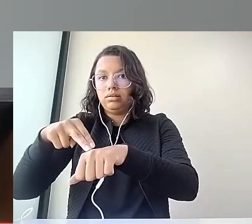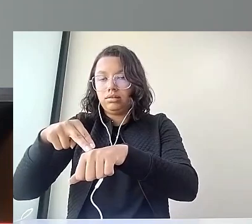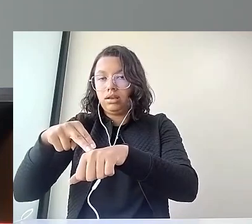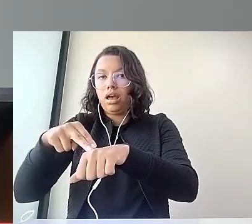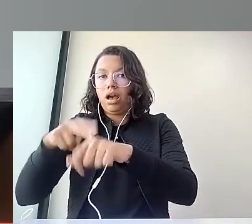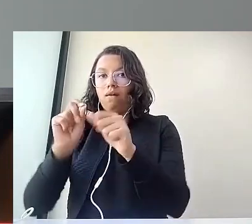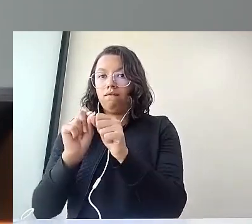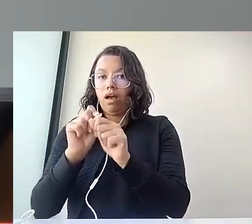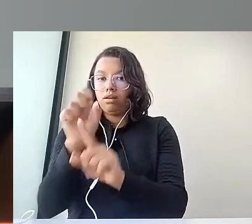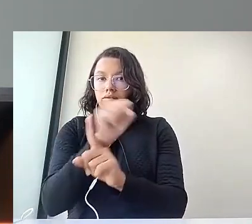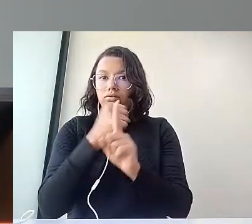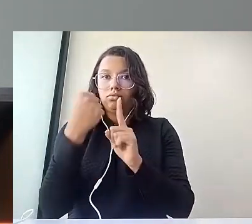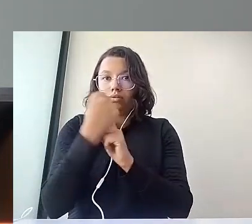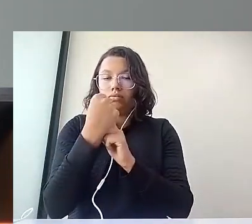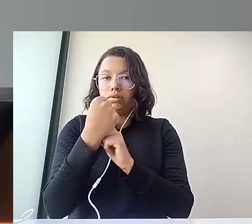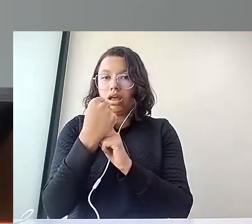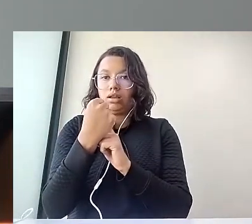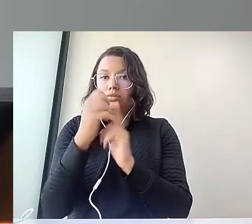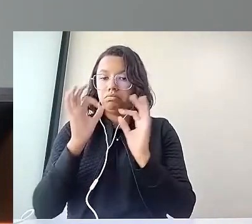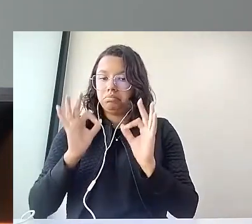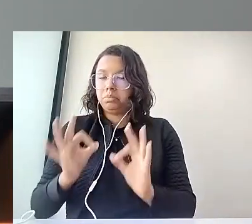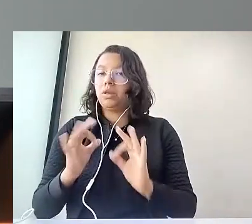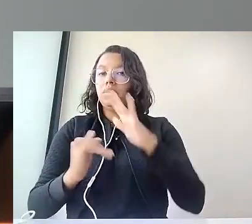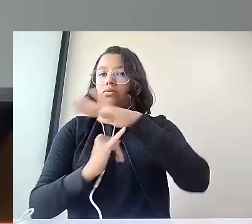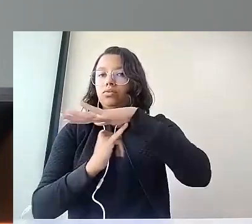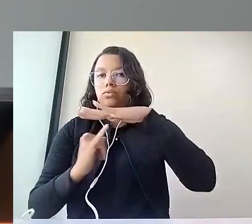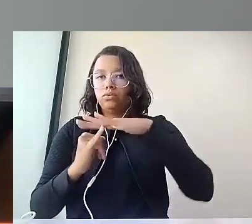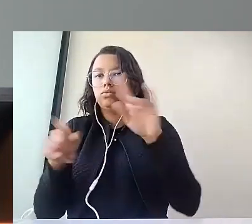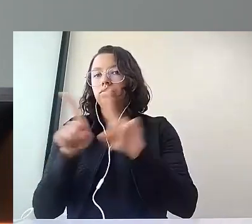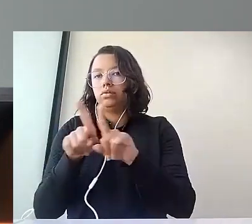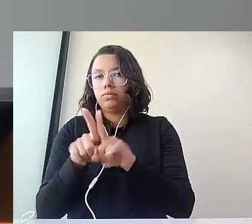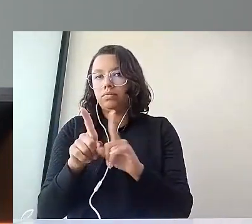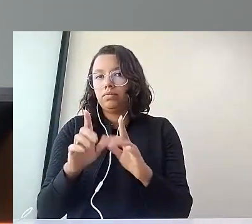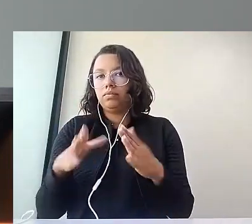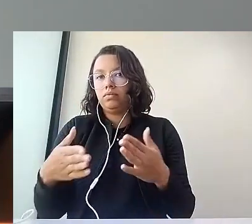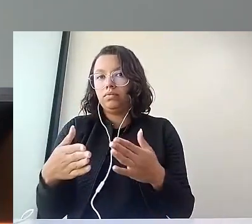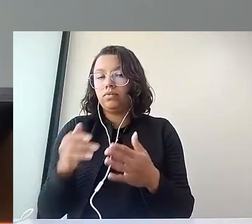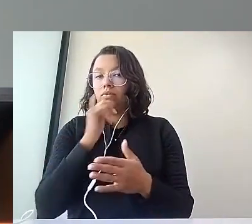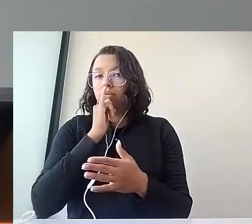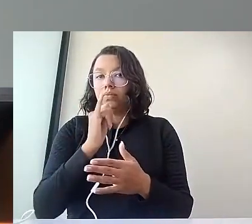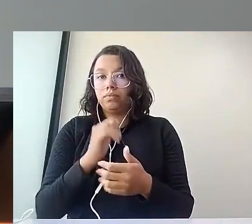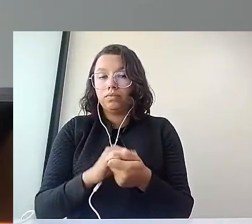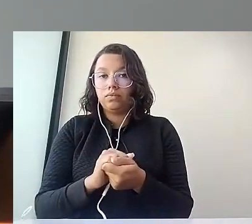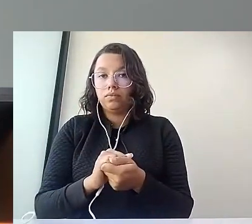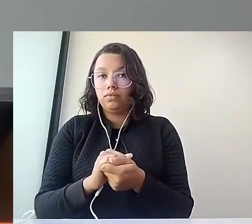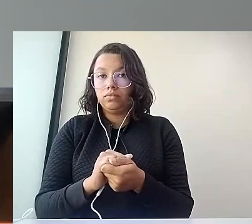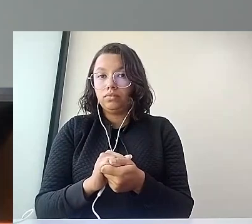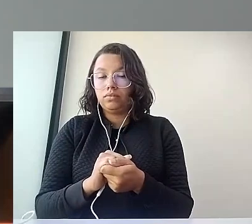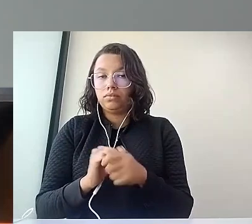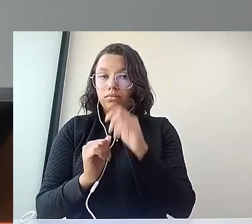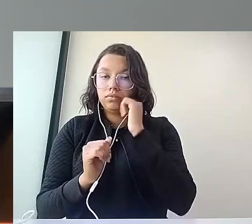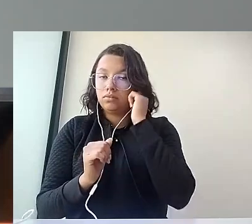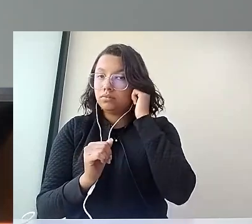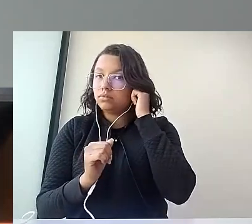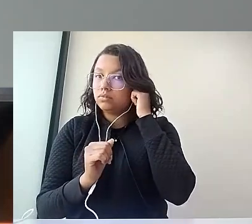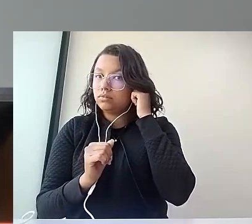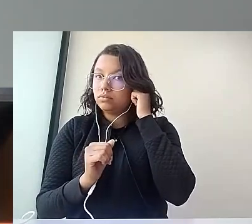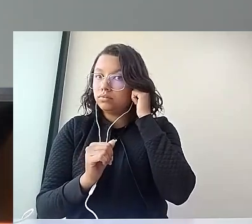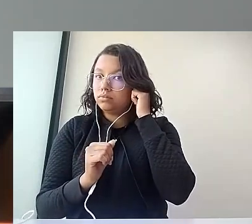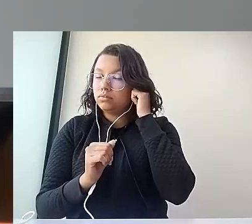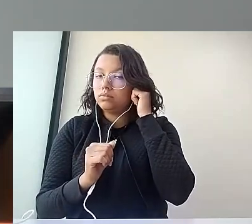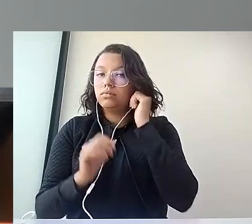sociedad política y sus instituciones. Y eso desemboca en algo muy especial